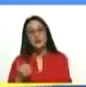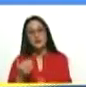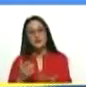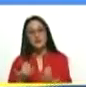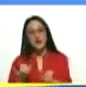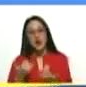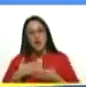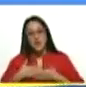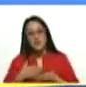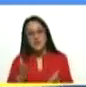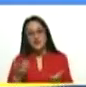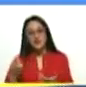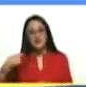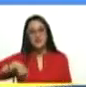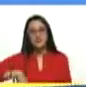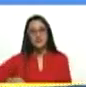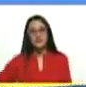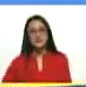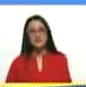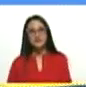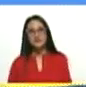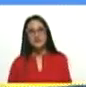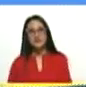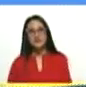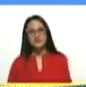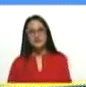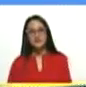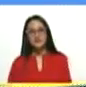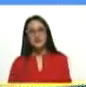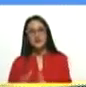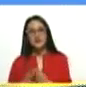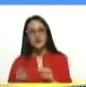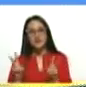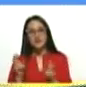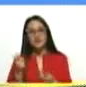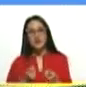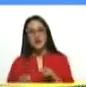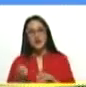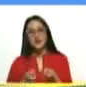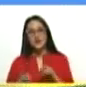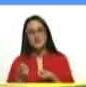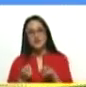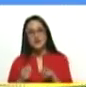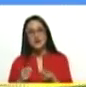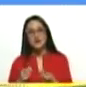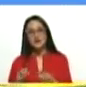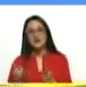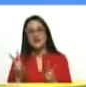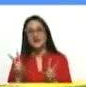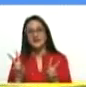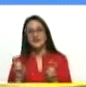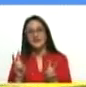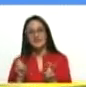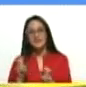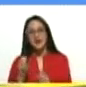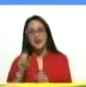Estamos abiertos a sus inversiones en todos los sectores de la economía, en el sector de la minería, del